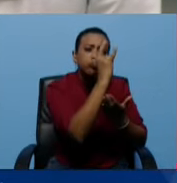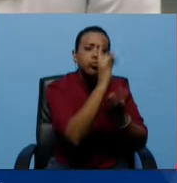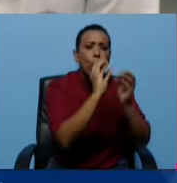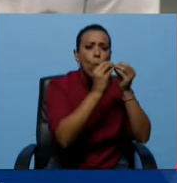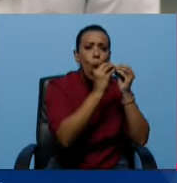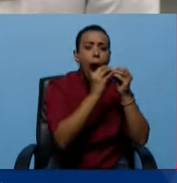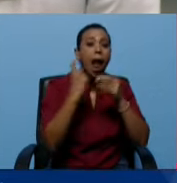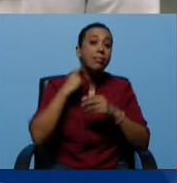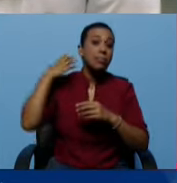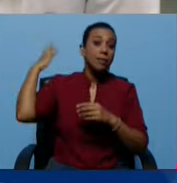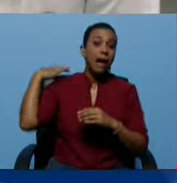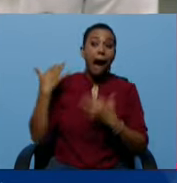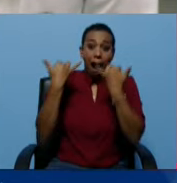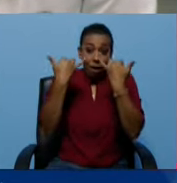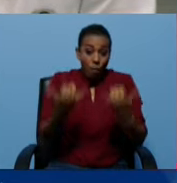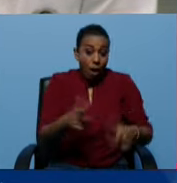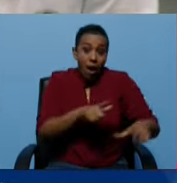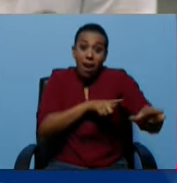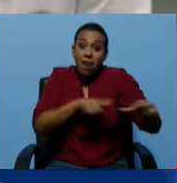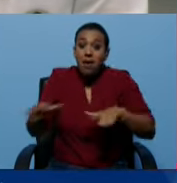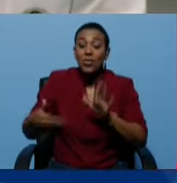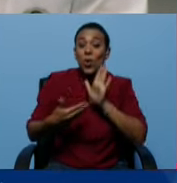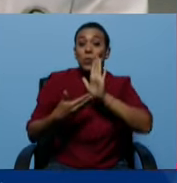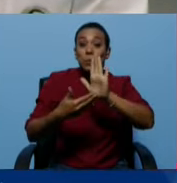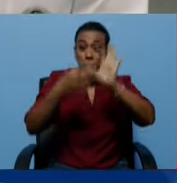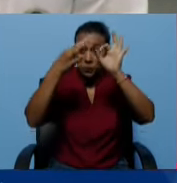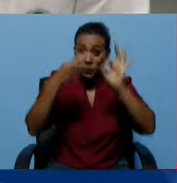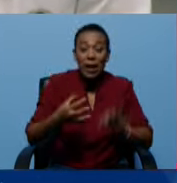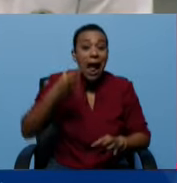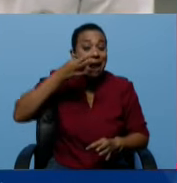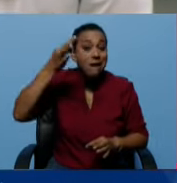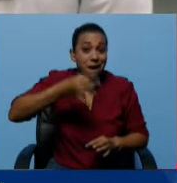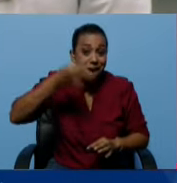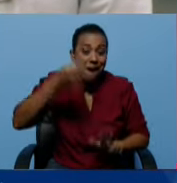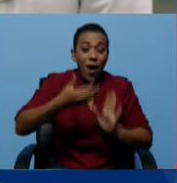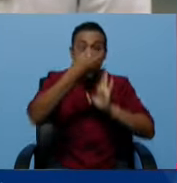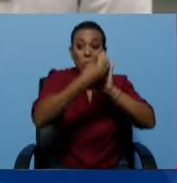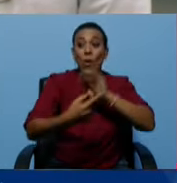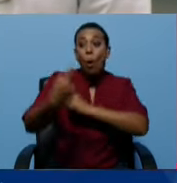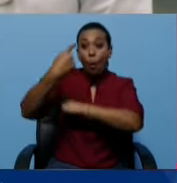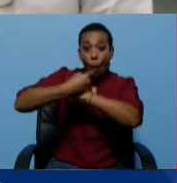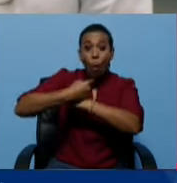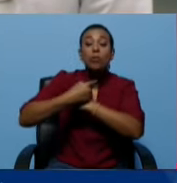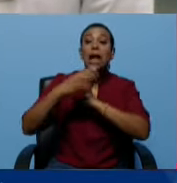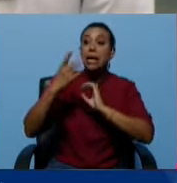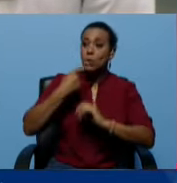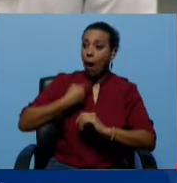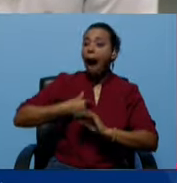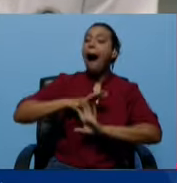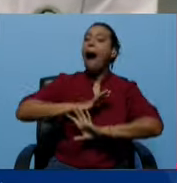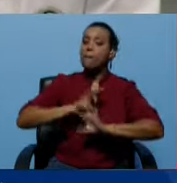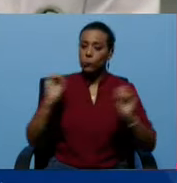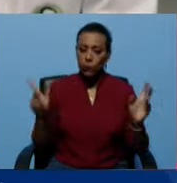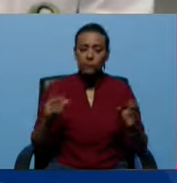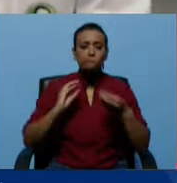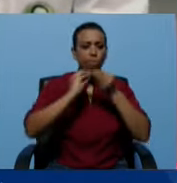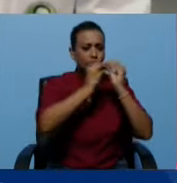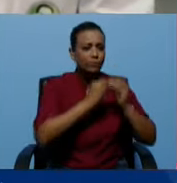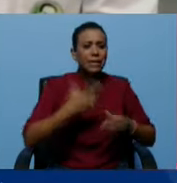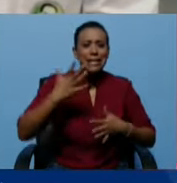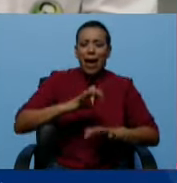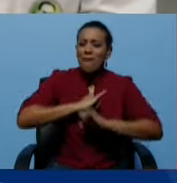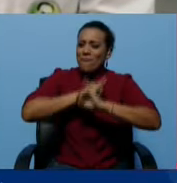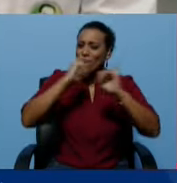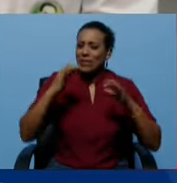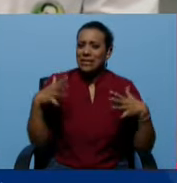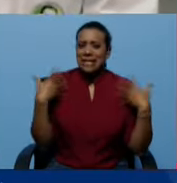y ancestral. Y aquí estamos, dándole cumplimiento a esa orden, a esa instrucción que usted nos diera, y estamos realmente